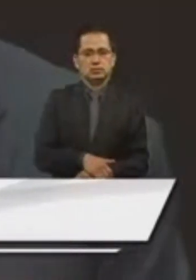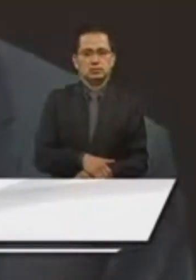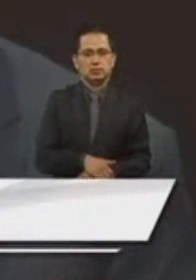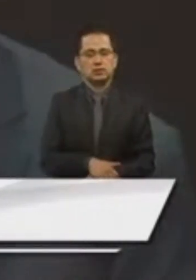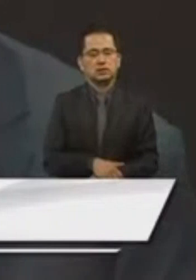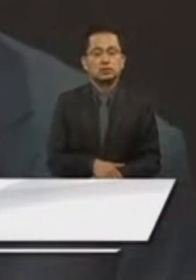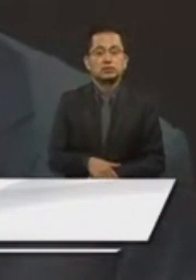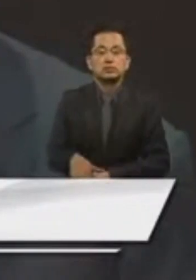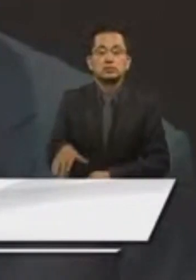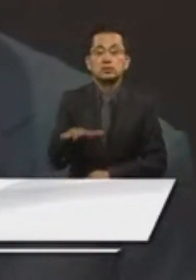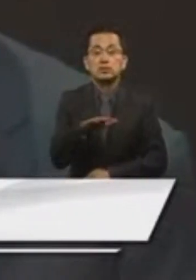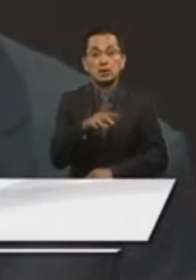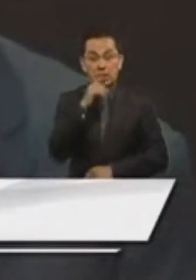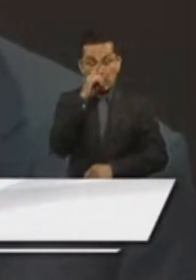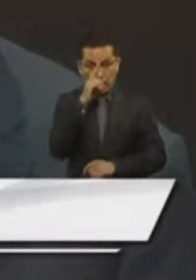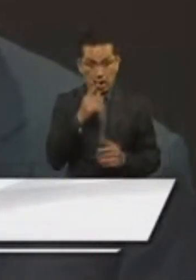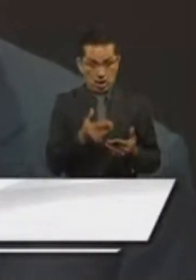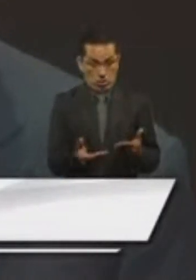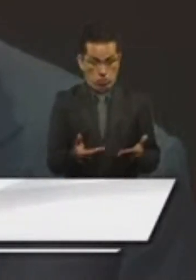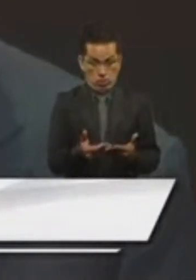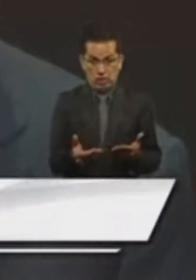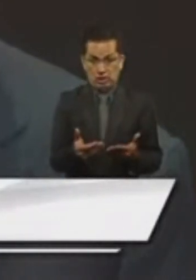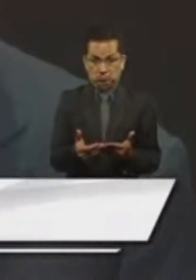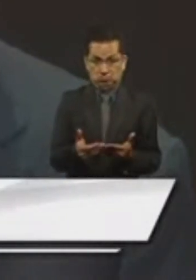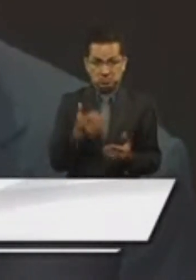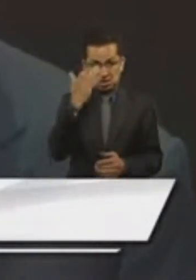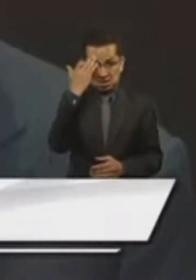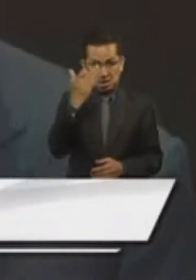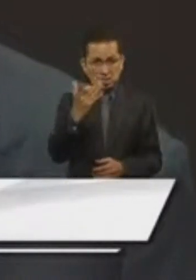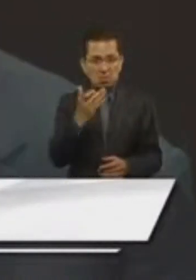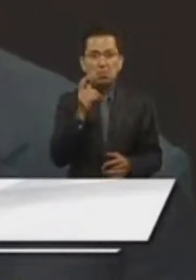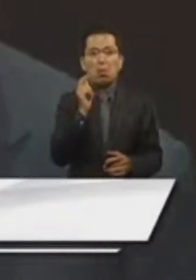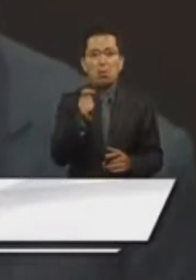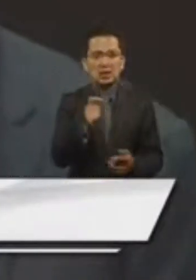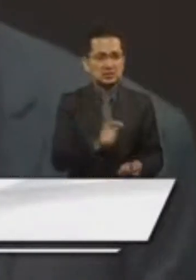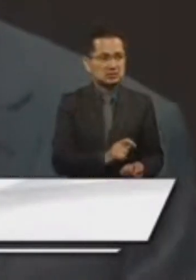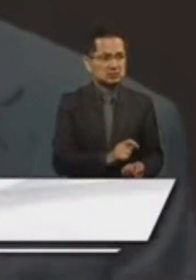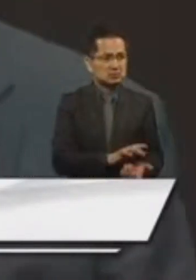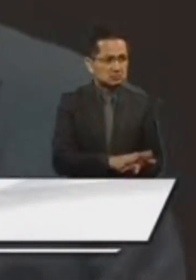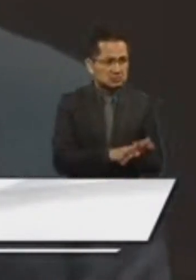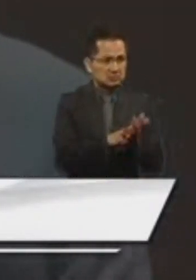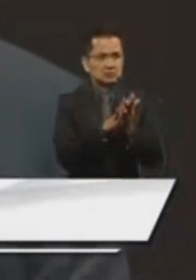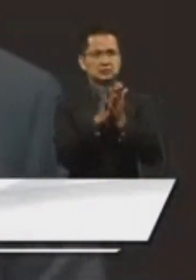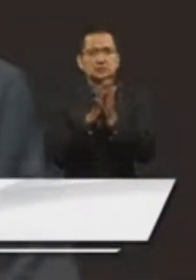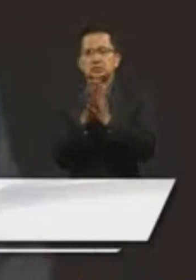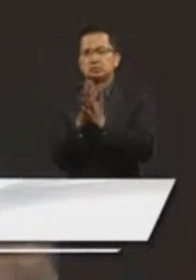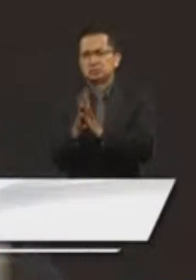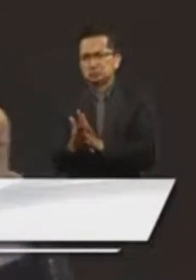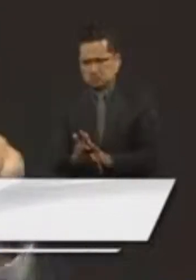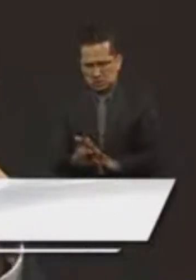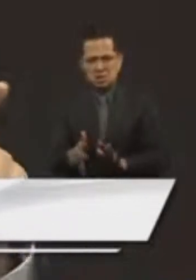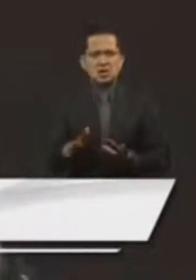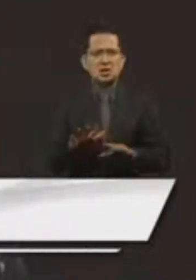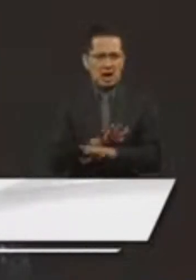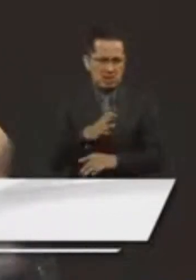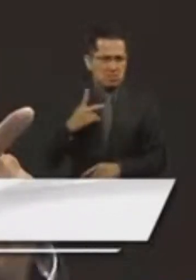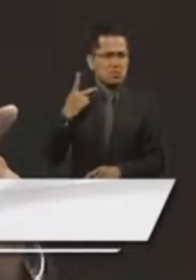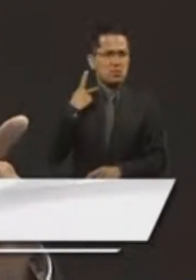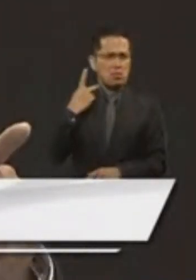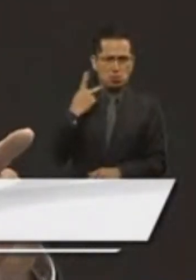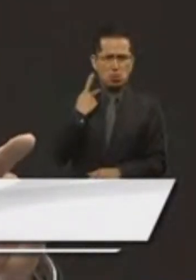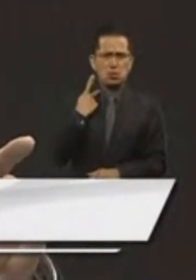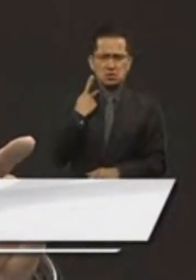que vivimos un proceso de transición política pacífico. Nadie puede negar que